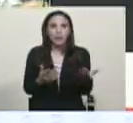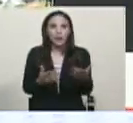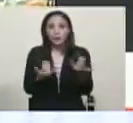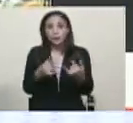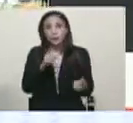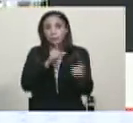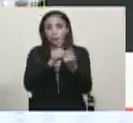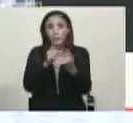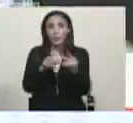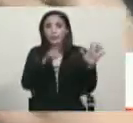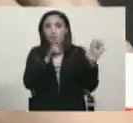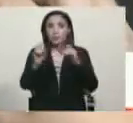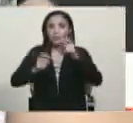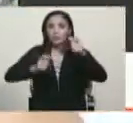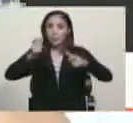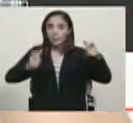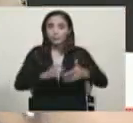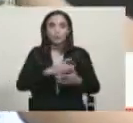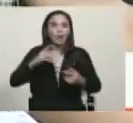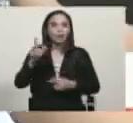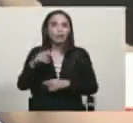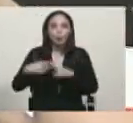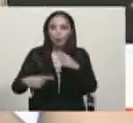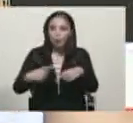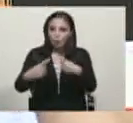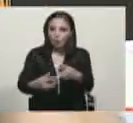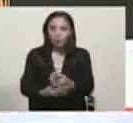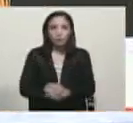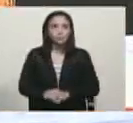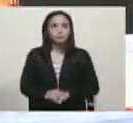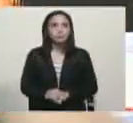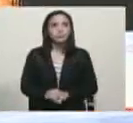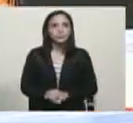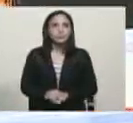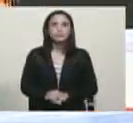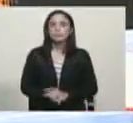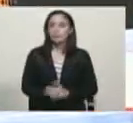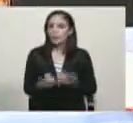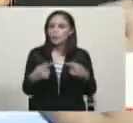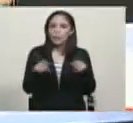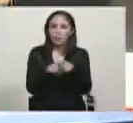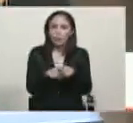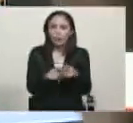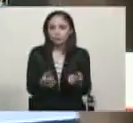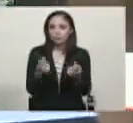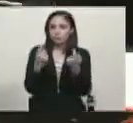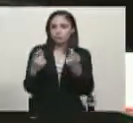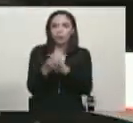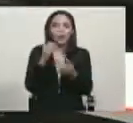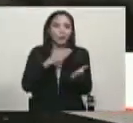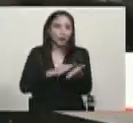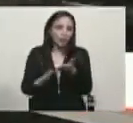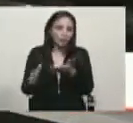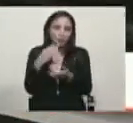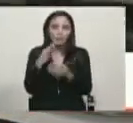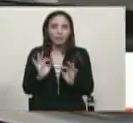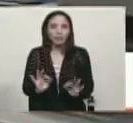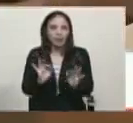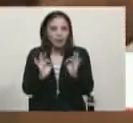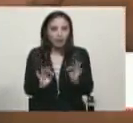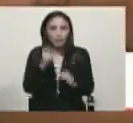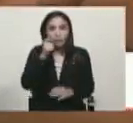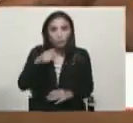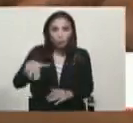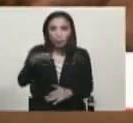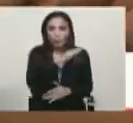atender a 70 pacientes diarios, presidente, y por supuesto siguiendo su instrucción, todo esto es gratuito, de calidad para el